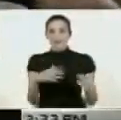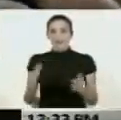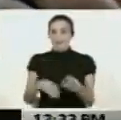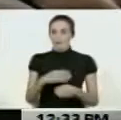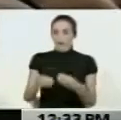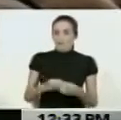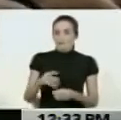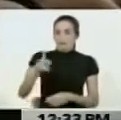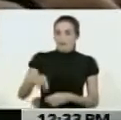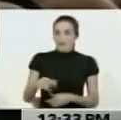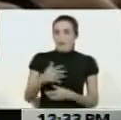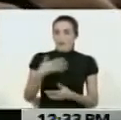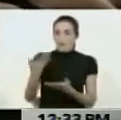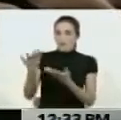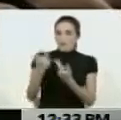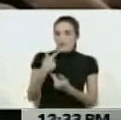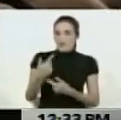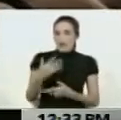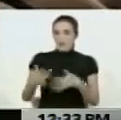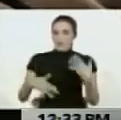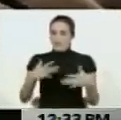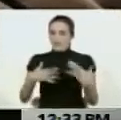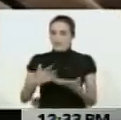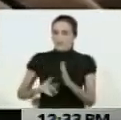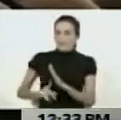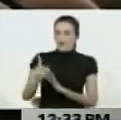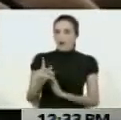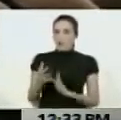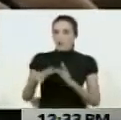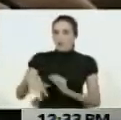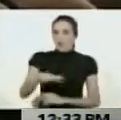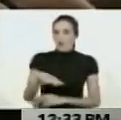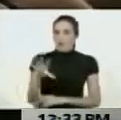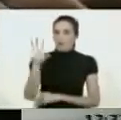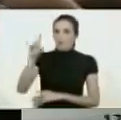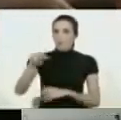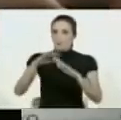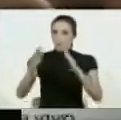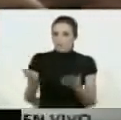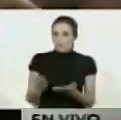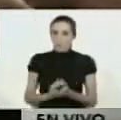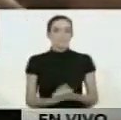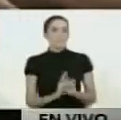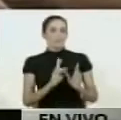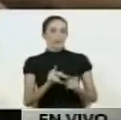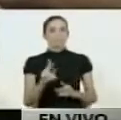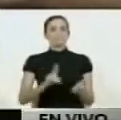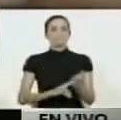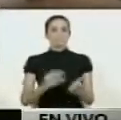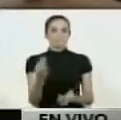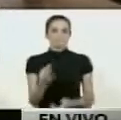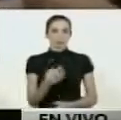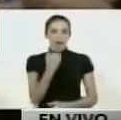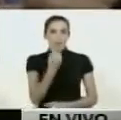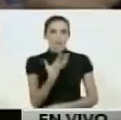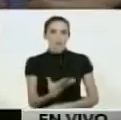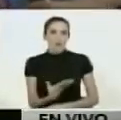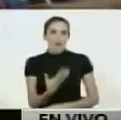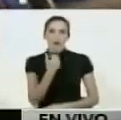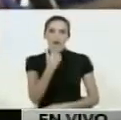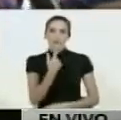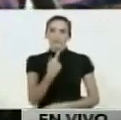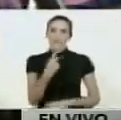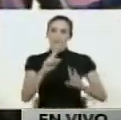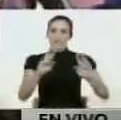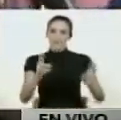realizando también. ¿Qué nos puede decir de estas actividades que se desarrollan en todo el país y además en el mundo? Sí, efectivamente, muy bueno que toques el